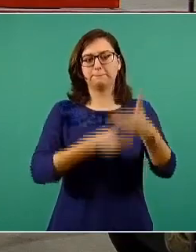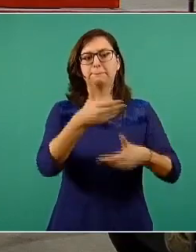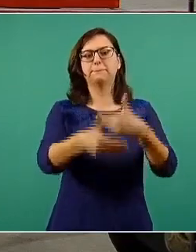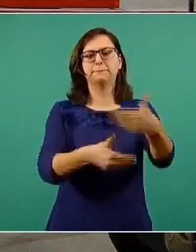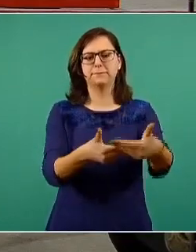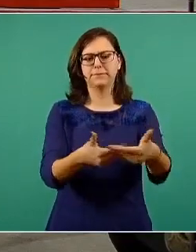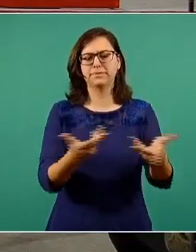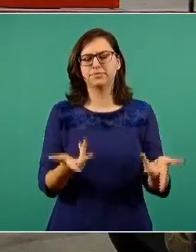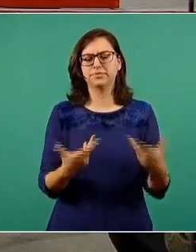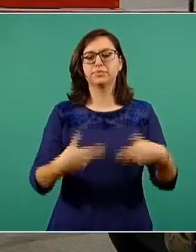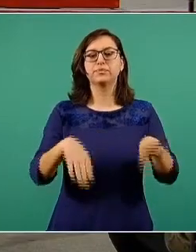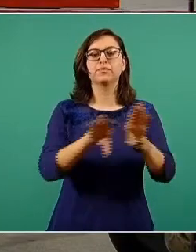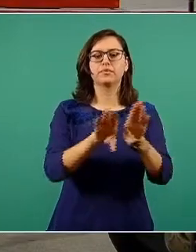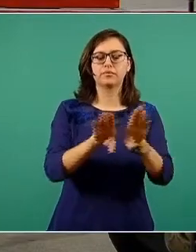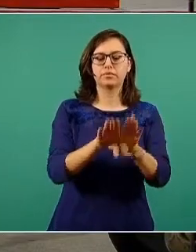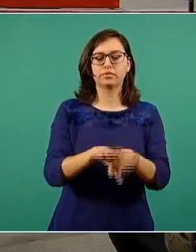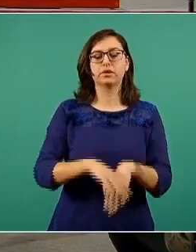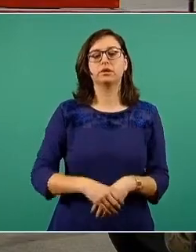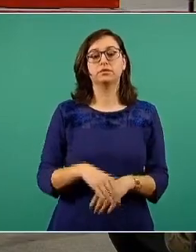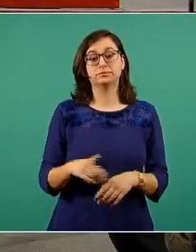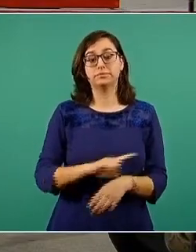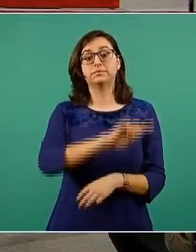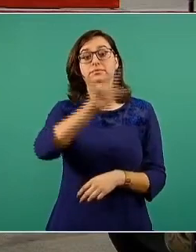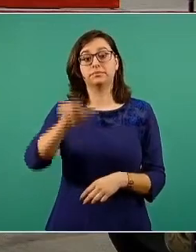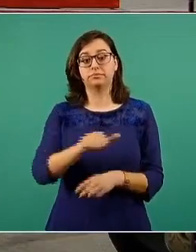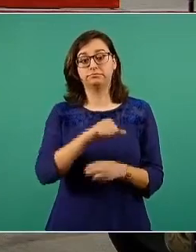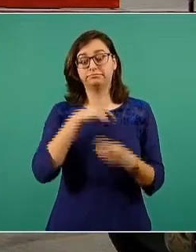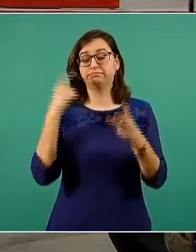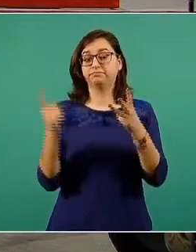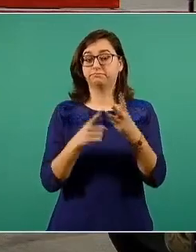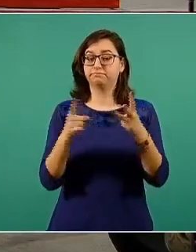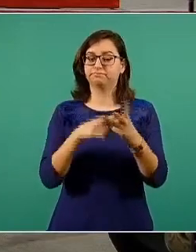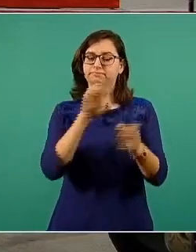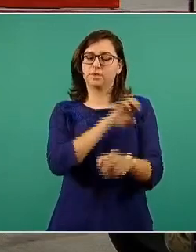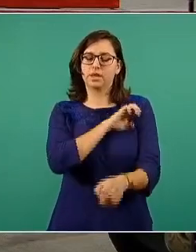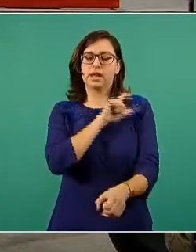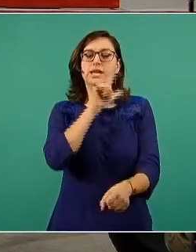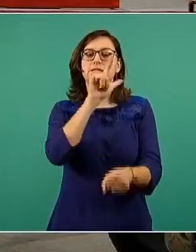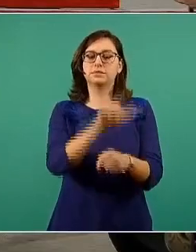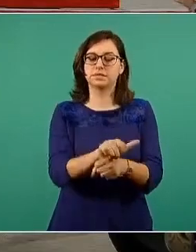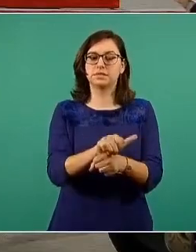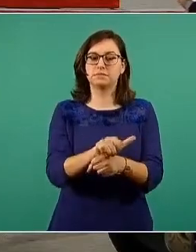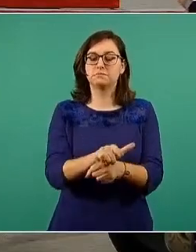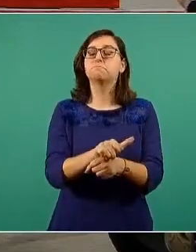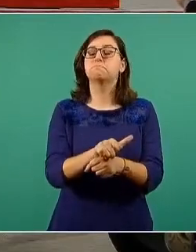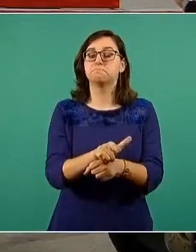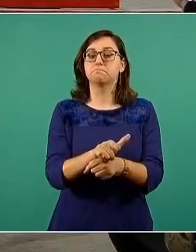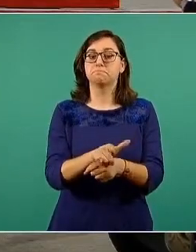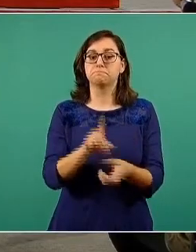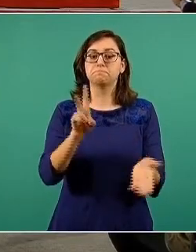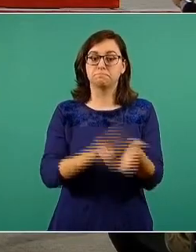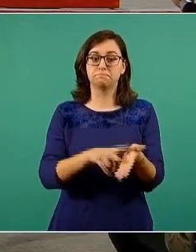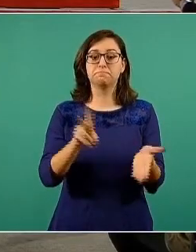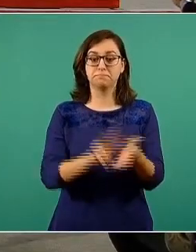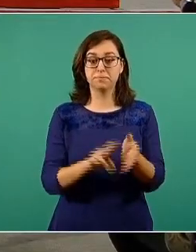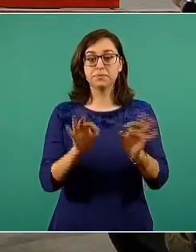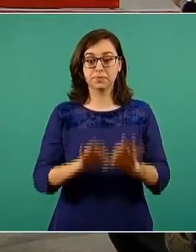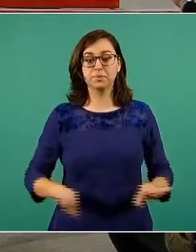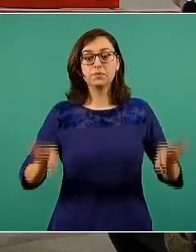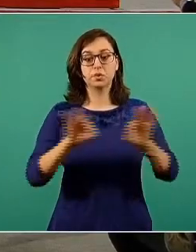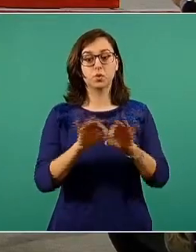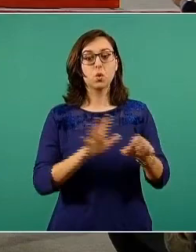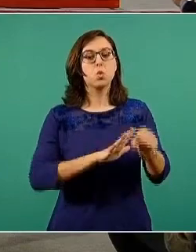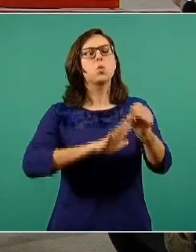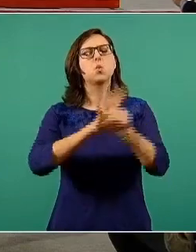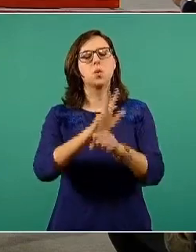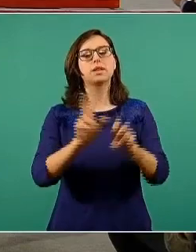México. Después tendremos un elemento muy especial que para nosotros es de gran significado y es el